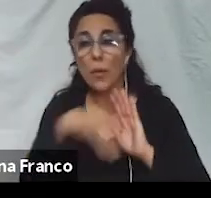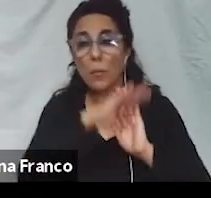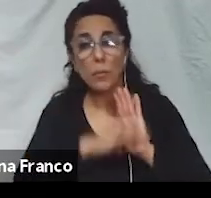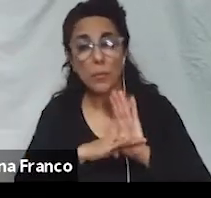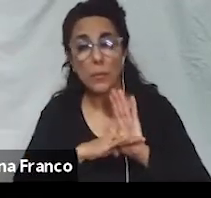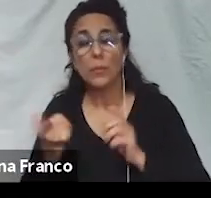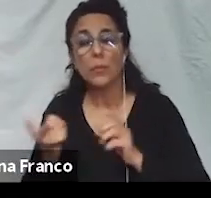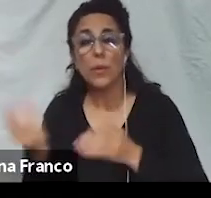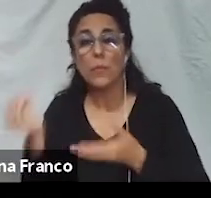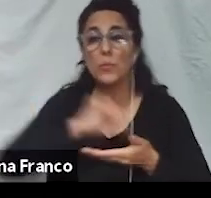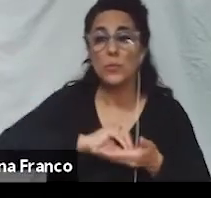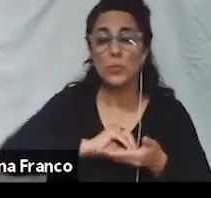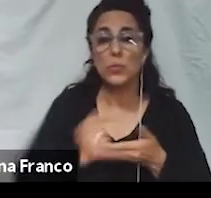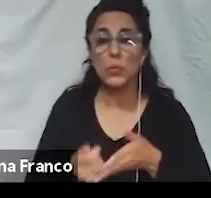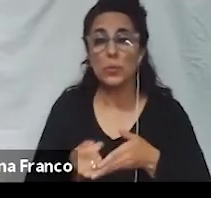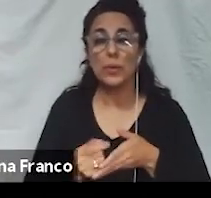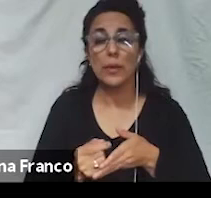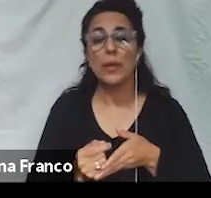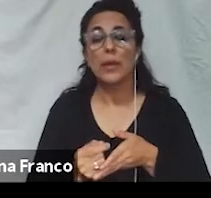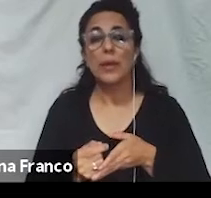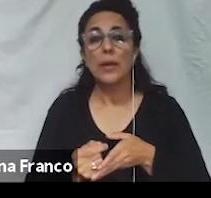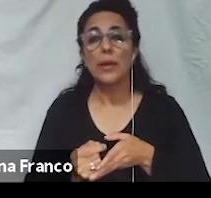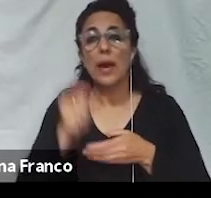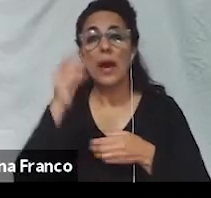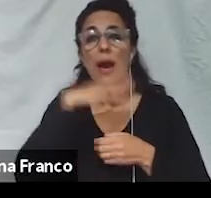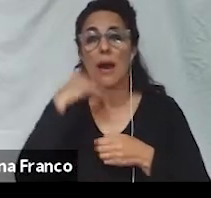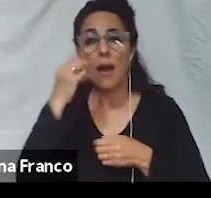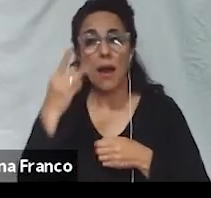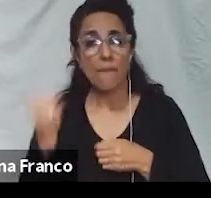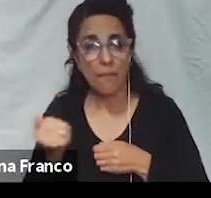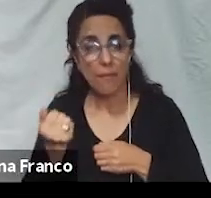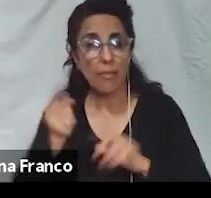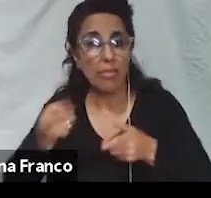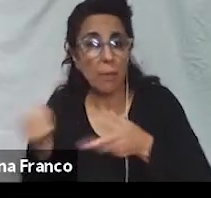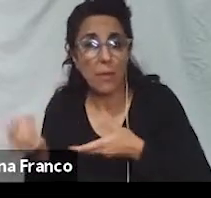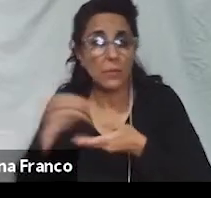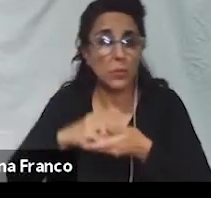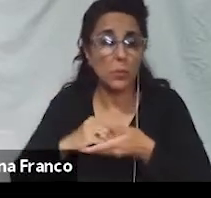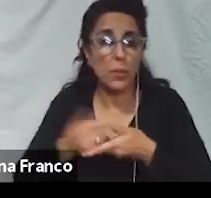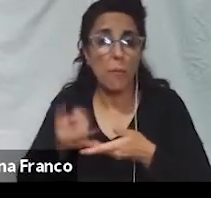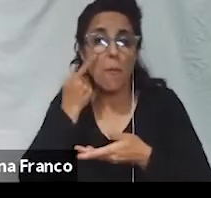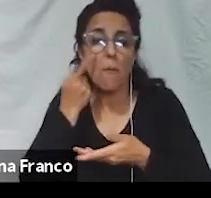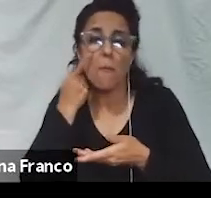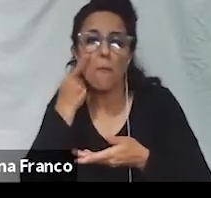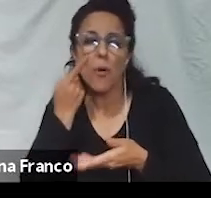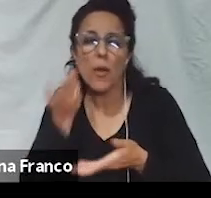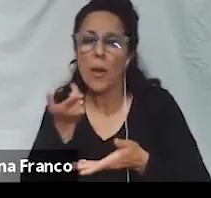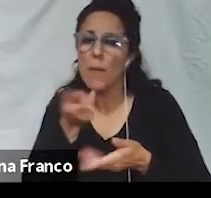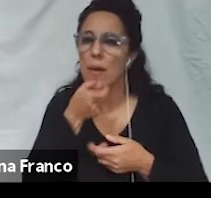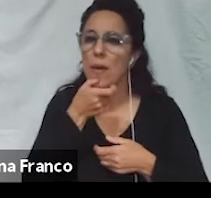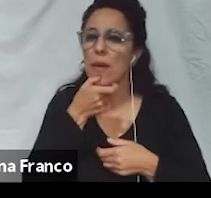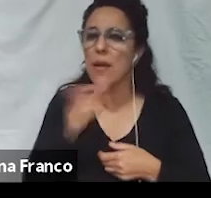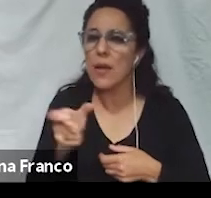testers. Y también es útil también saber un poco de JavaScript, aunque esto no es necesario porque más que nada nuestras pruebas y